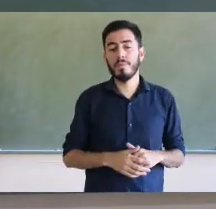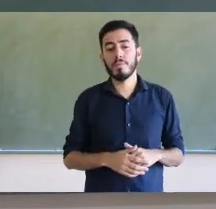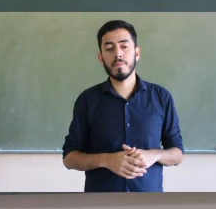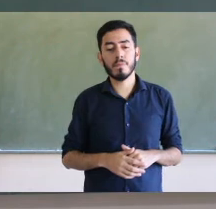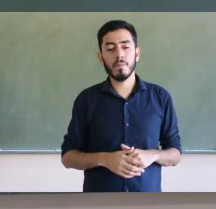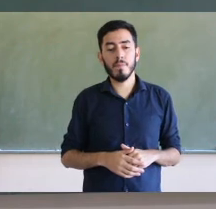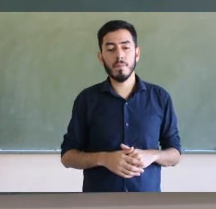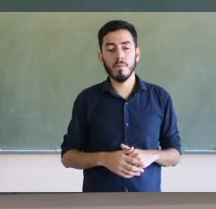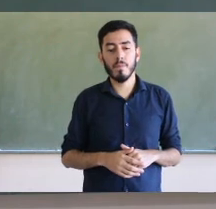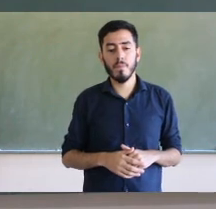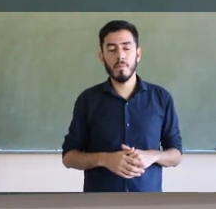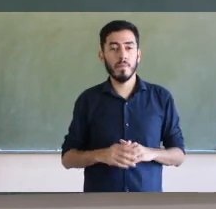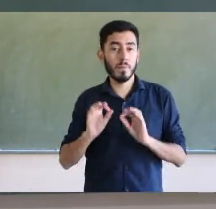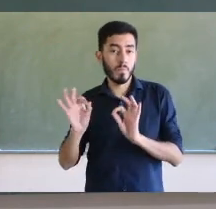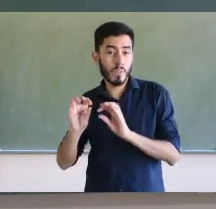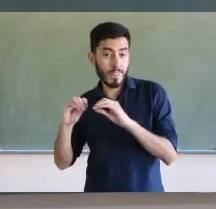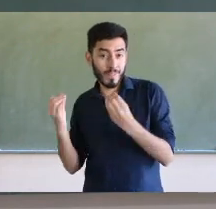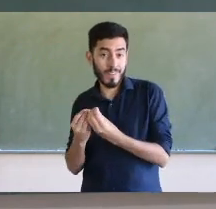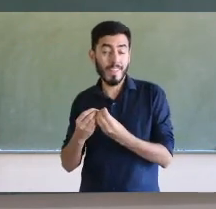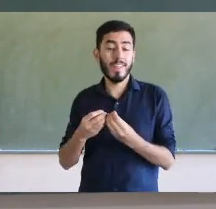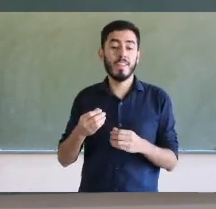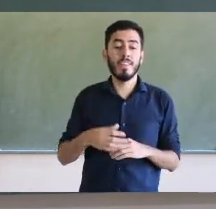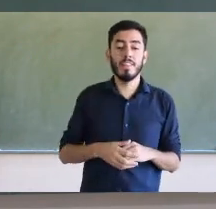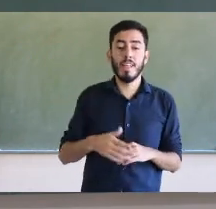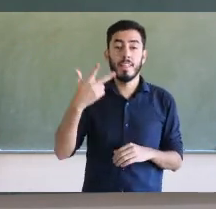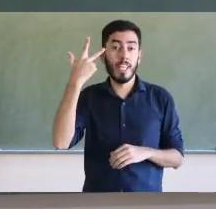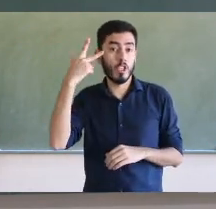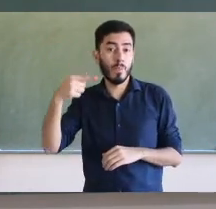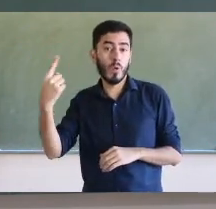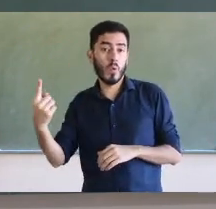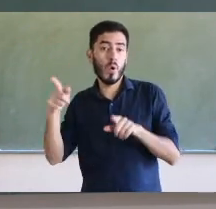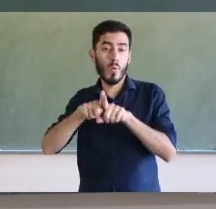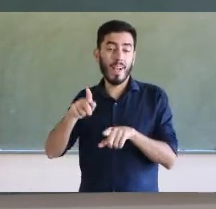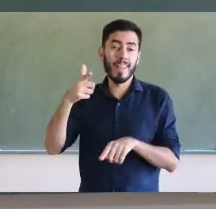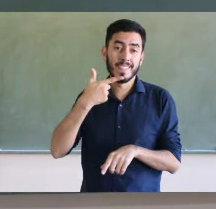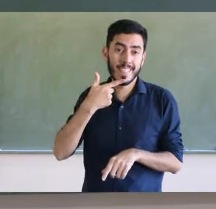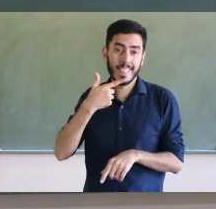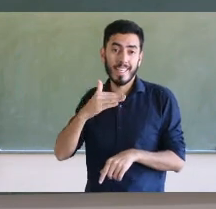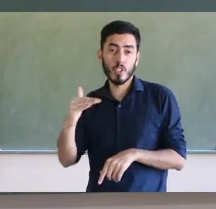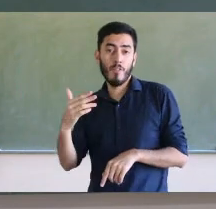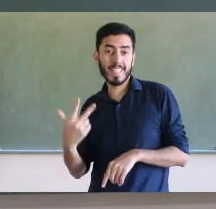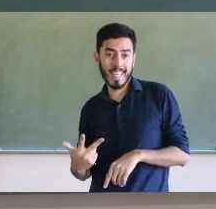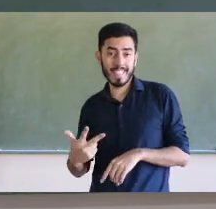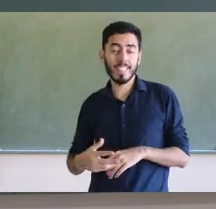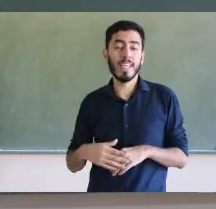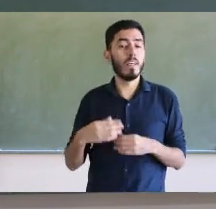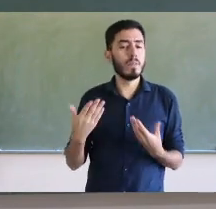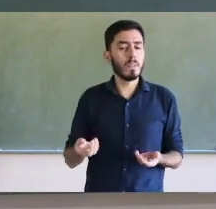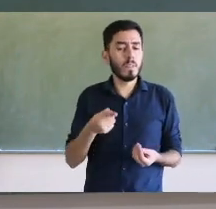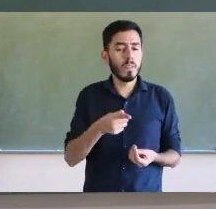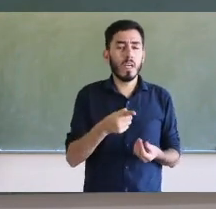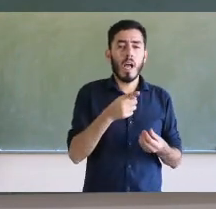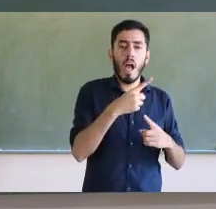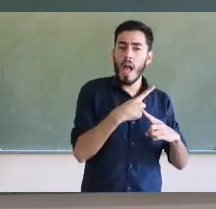vez que tenemos esto, resolvemos 17 sobre 3. ¿Y qué sucede? Tengo que